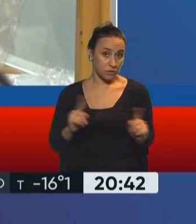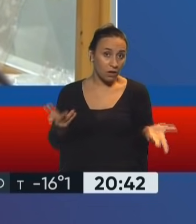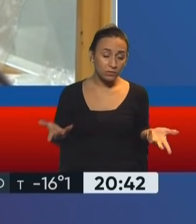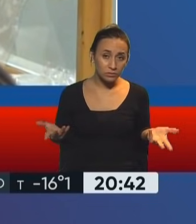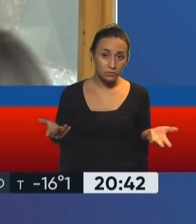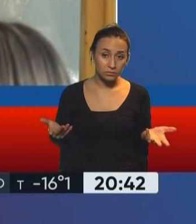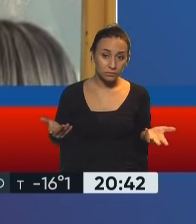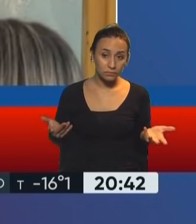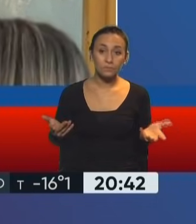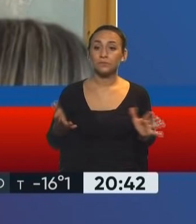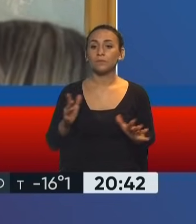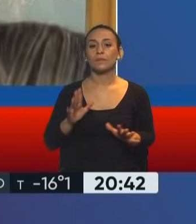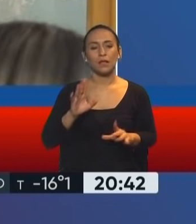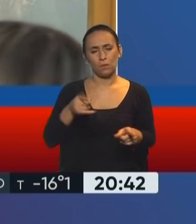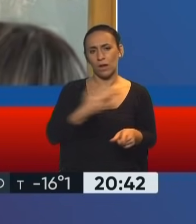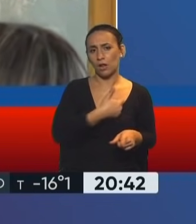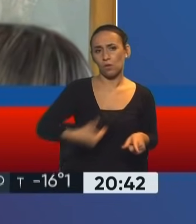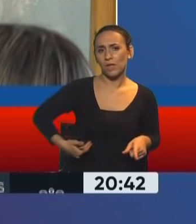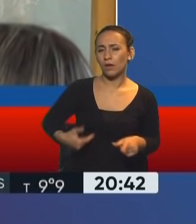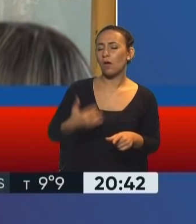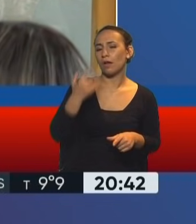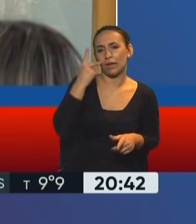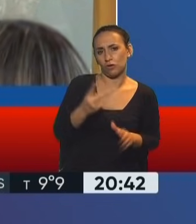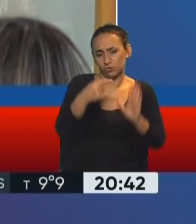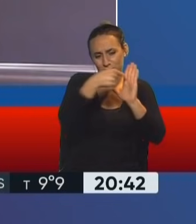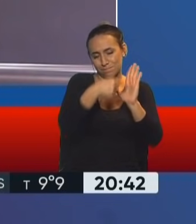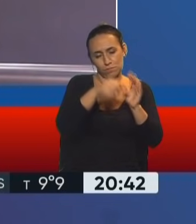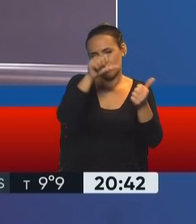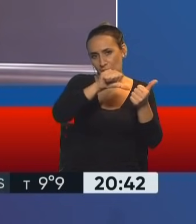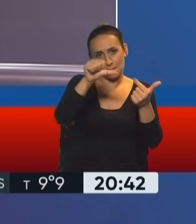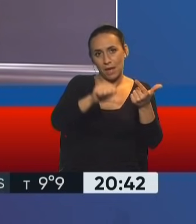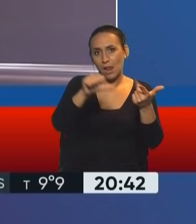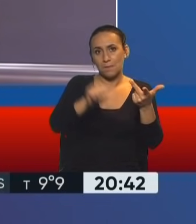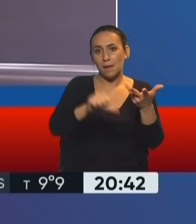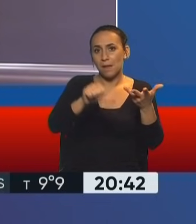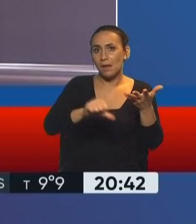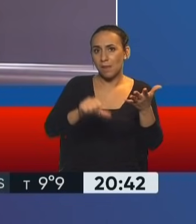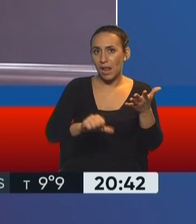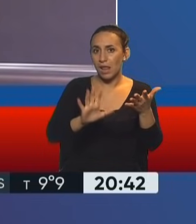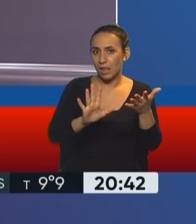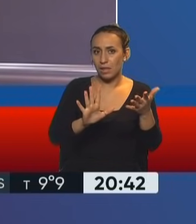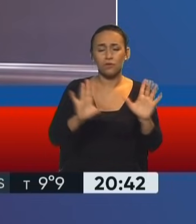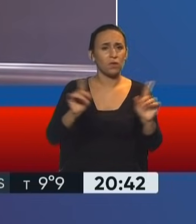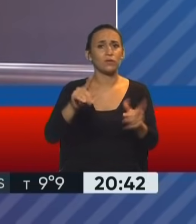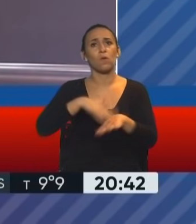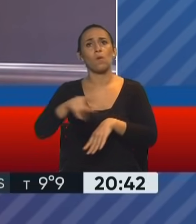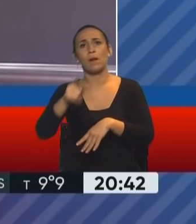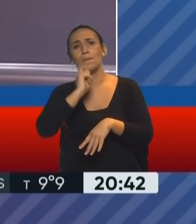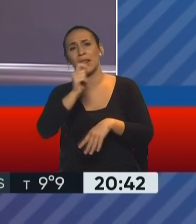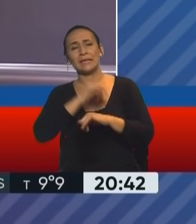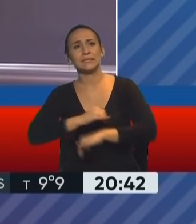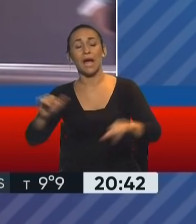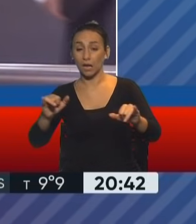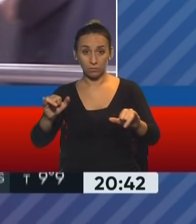gobierno reconoció que hizo mal. Está bien. Por ahí aceptemos, no fue la prensa. El cambio del ministro de